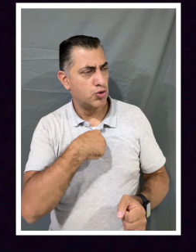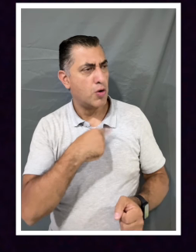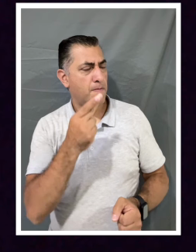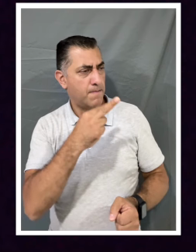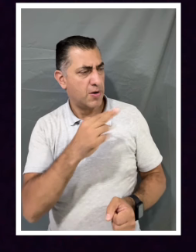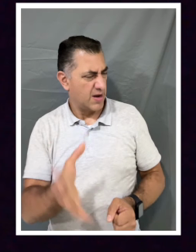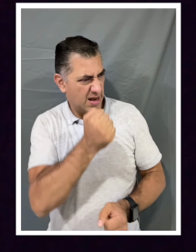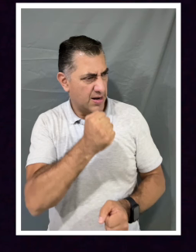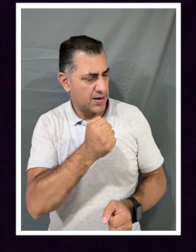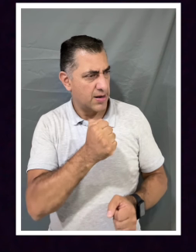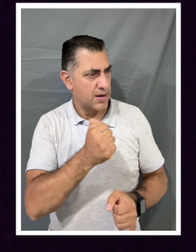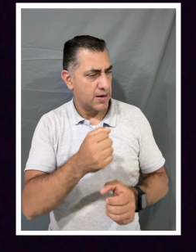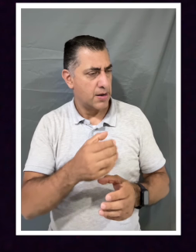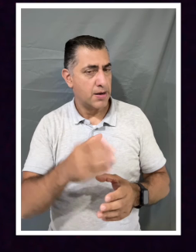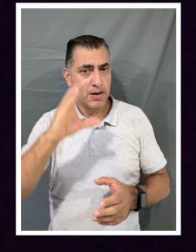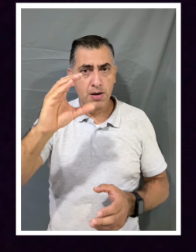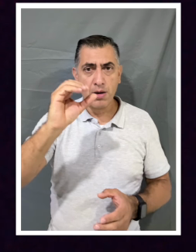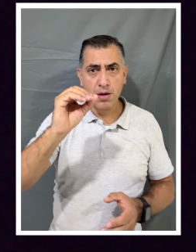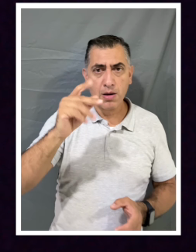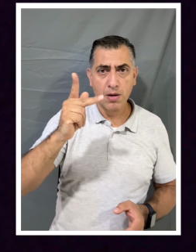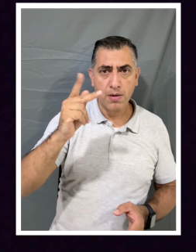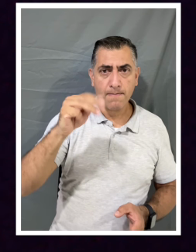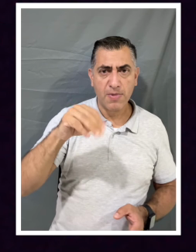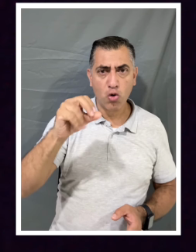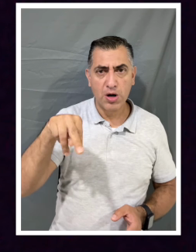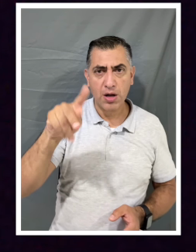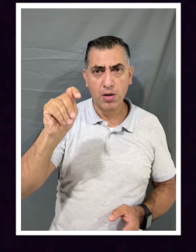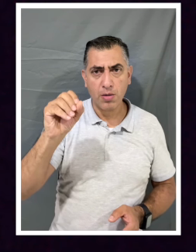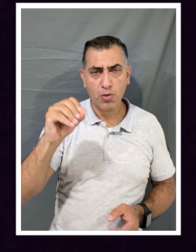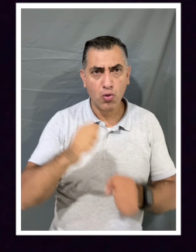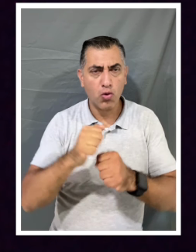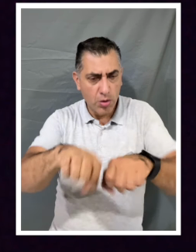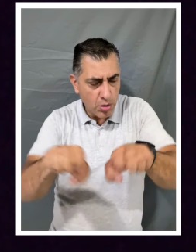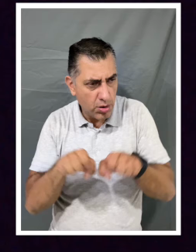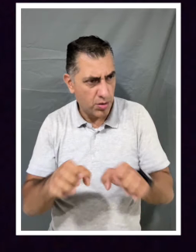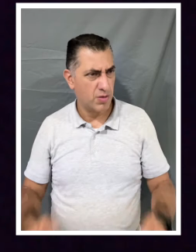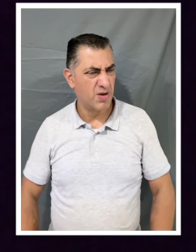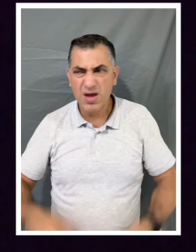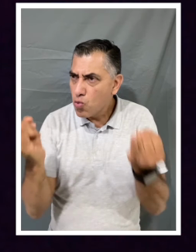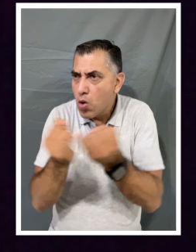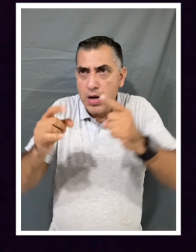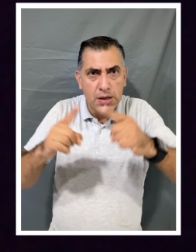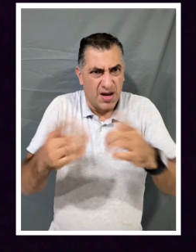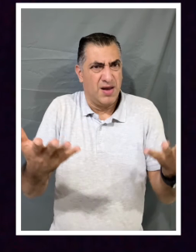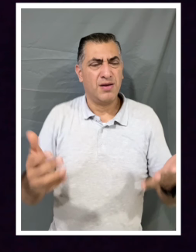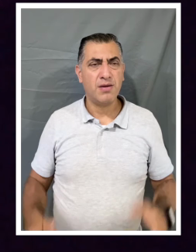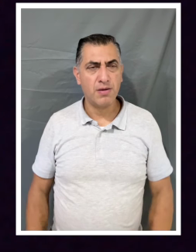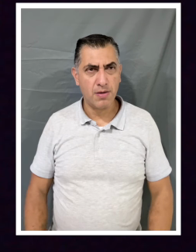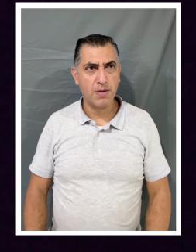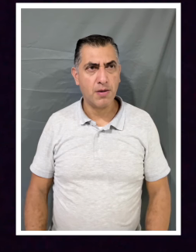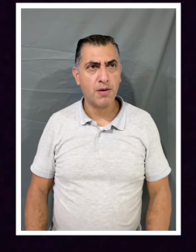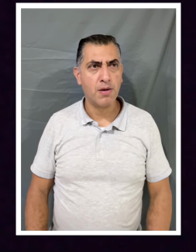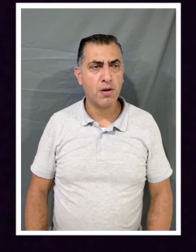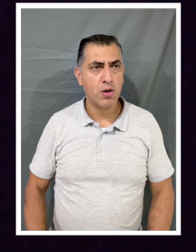preferiría ganar el Campeonato con mi equipo por qué no podemos tener esa mentalidad en la iglesia Fíjate lo que dijo Michael